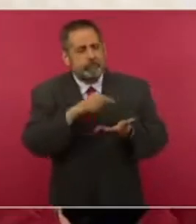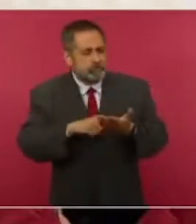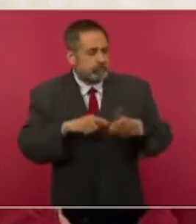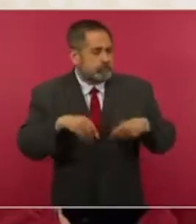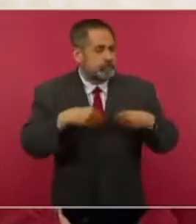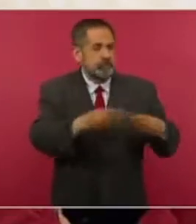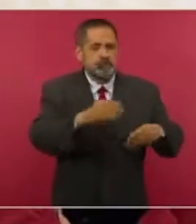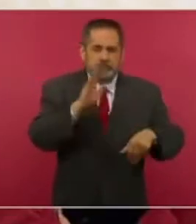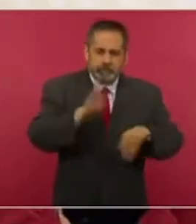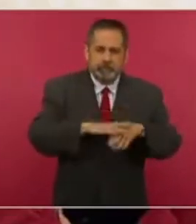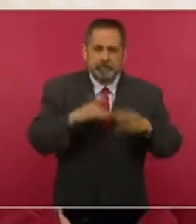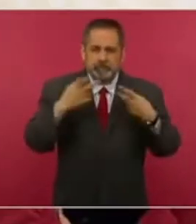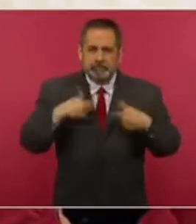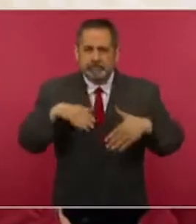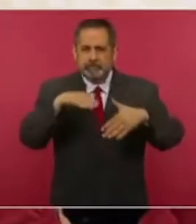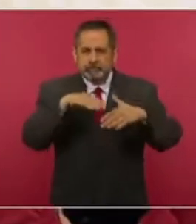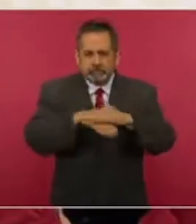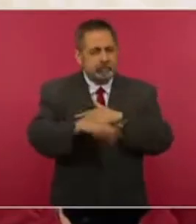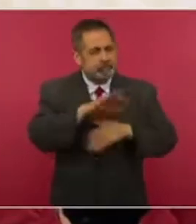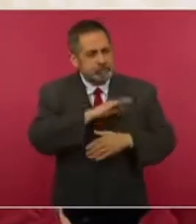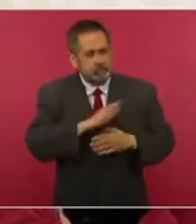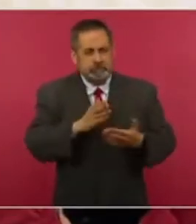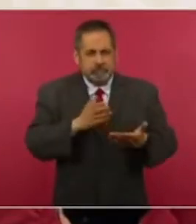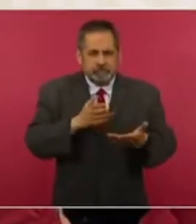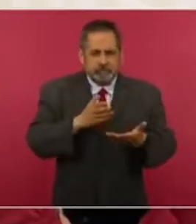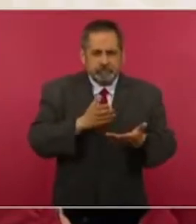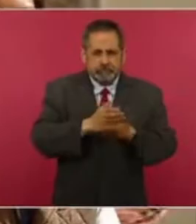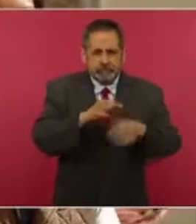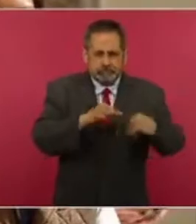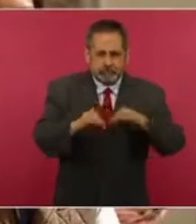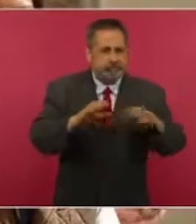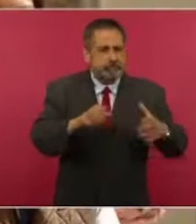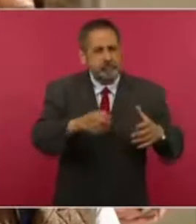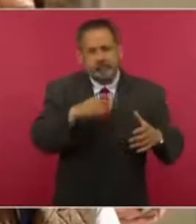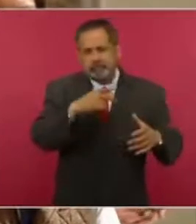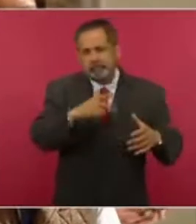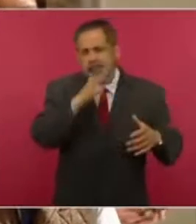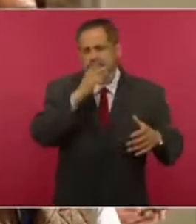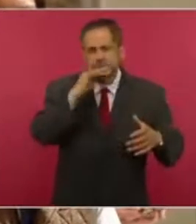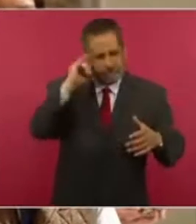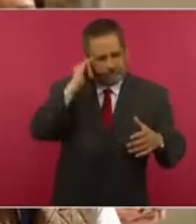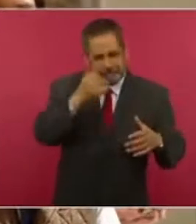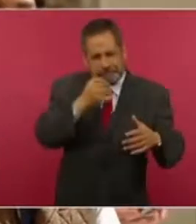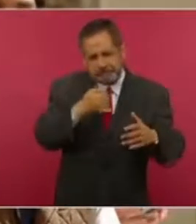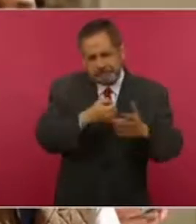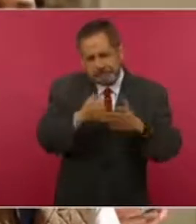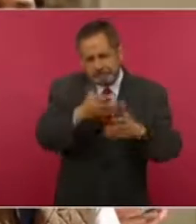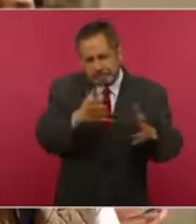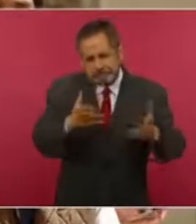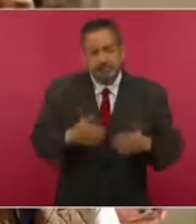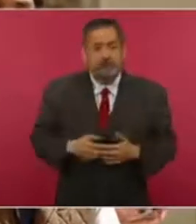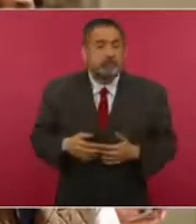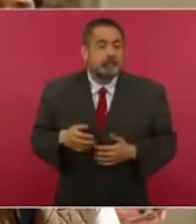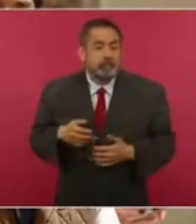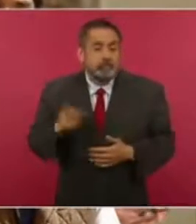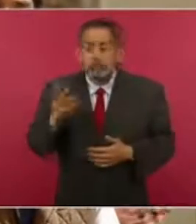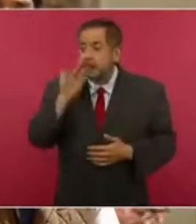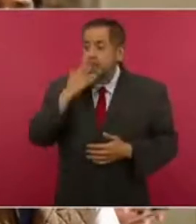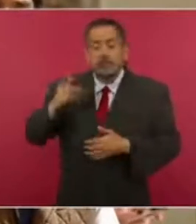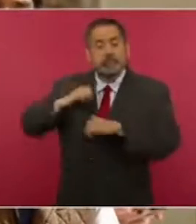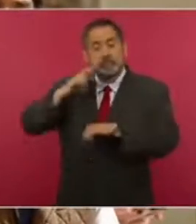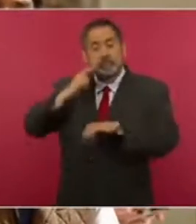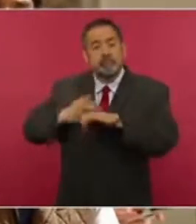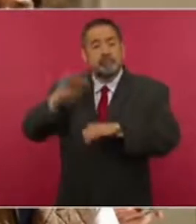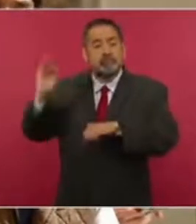que otros hijos de campesinos o de obreros entren a estas escuelas. Y el problema es que como no está federalizado